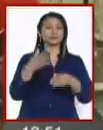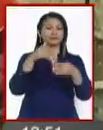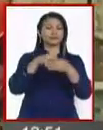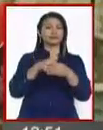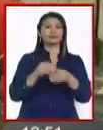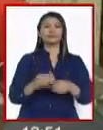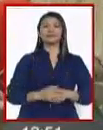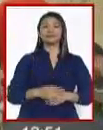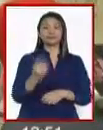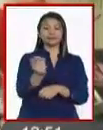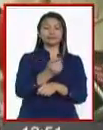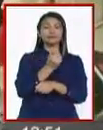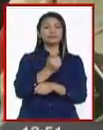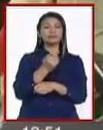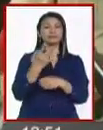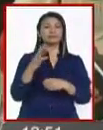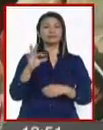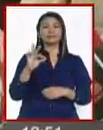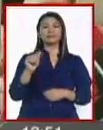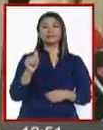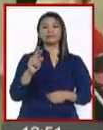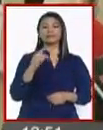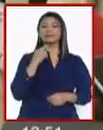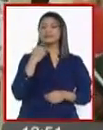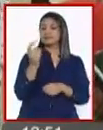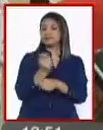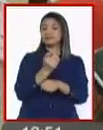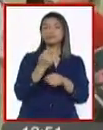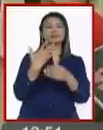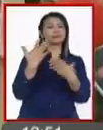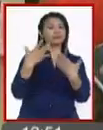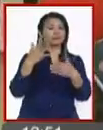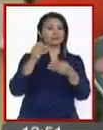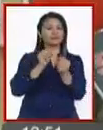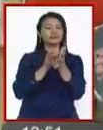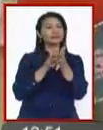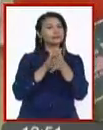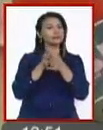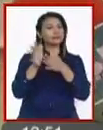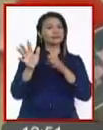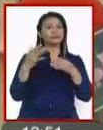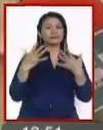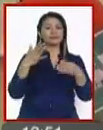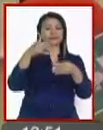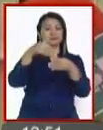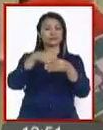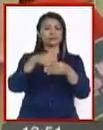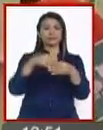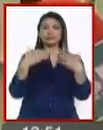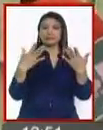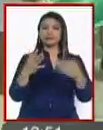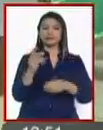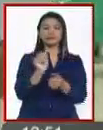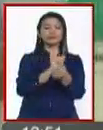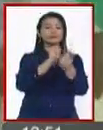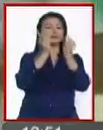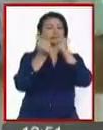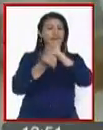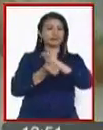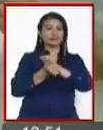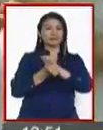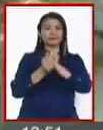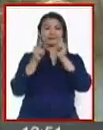nosotros somos el frente ganador, el Frente FAURS. Hemos ganado limpiamente, transparentemente. Los votos los han cambiado